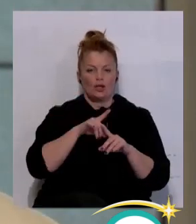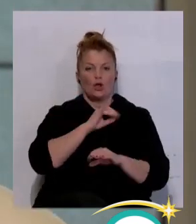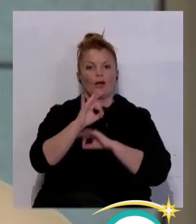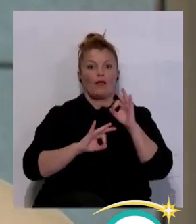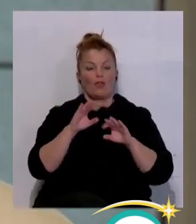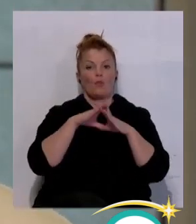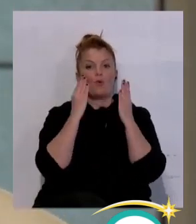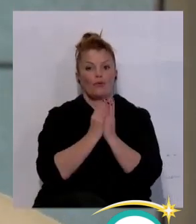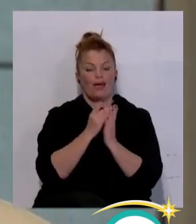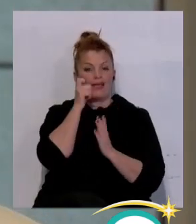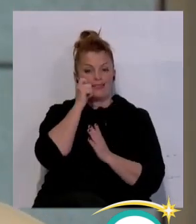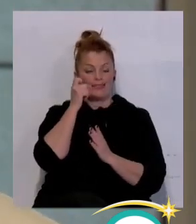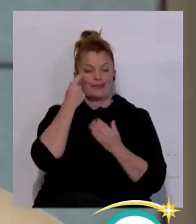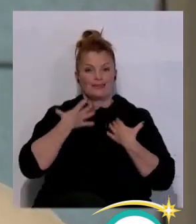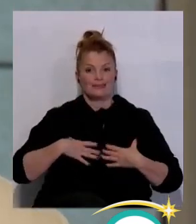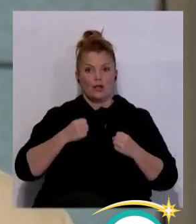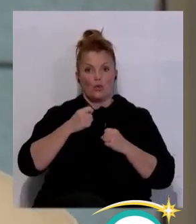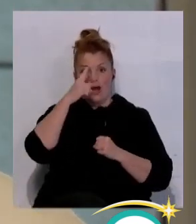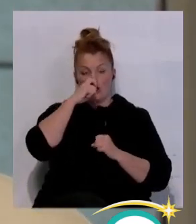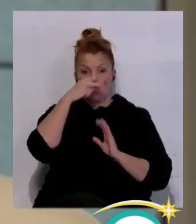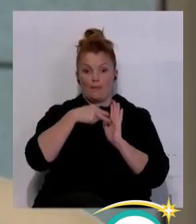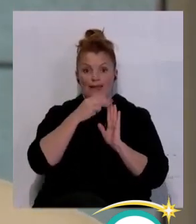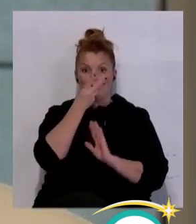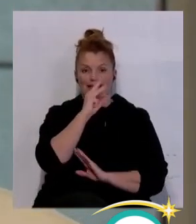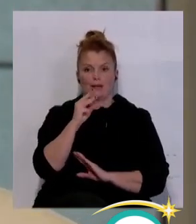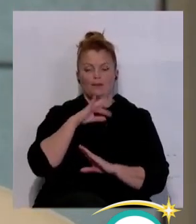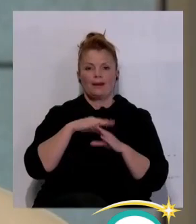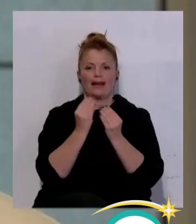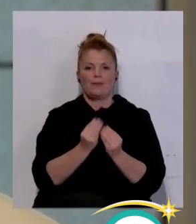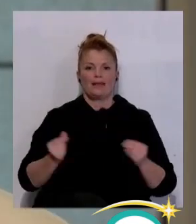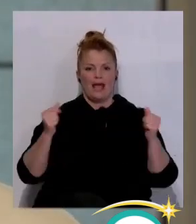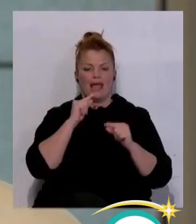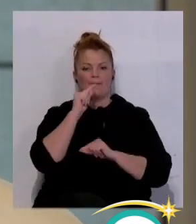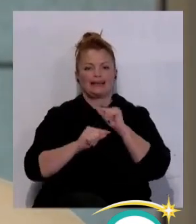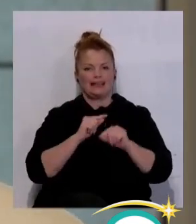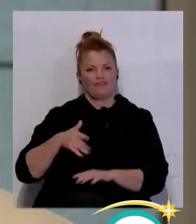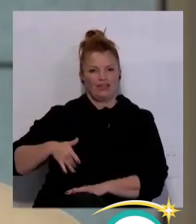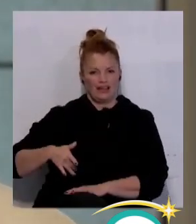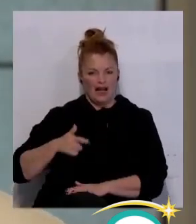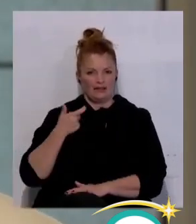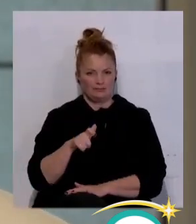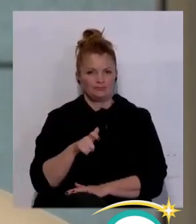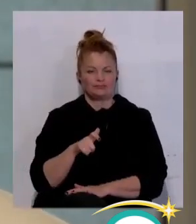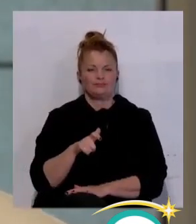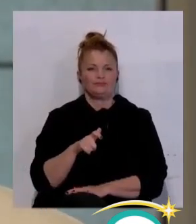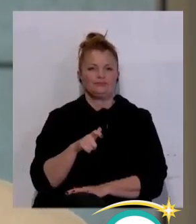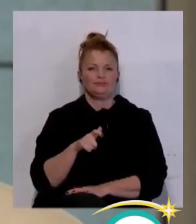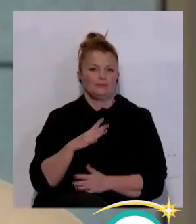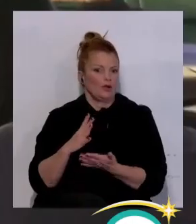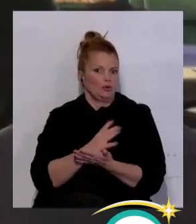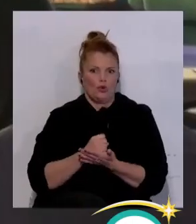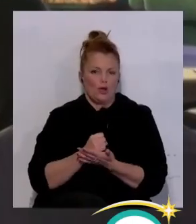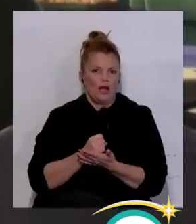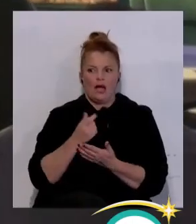Mundial de la Salud para el año 2030, que es eliminar las hepatitis víricas en todas sus secciones,